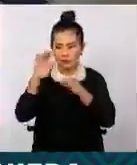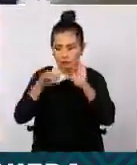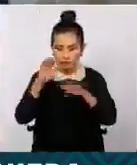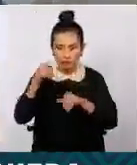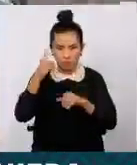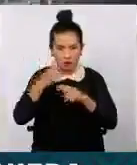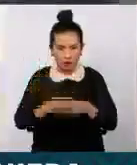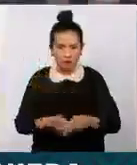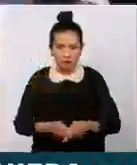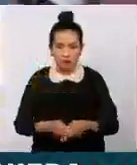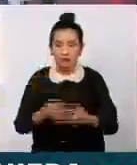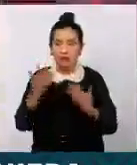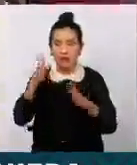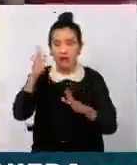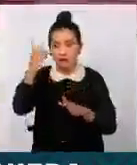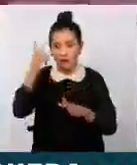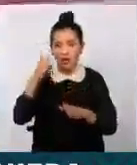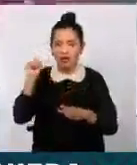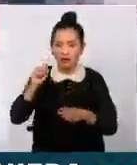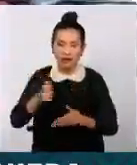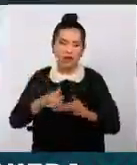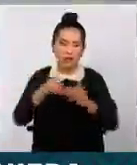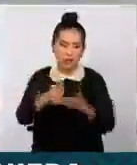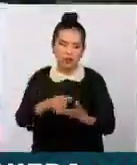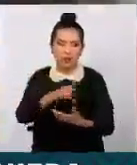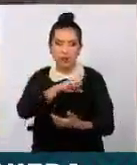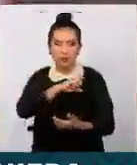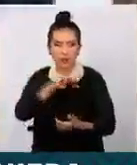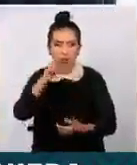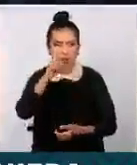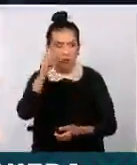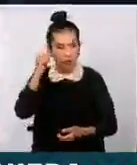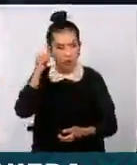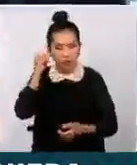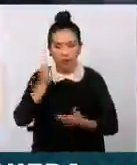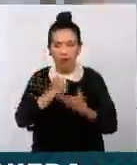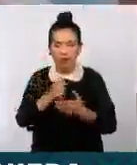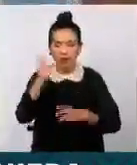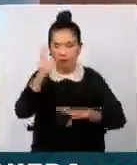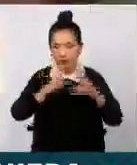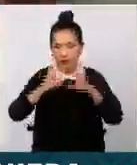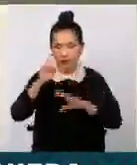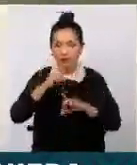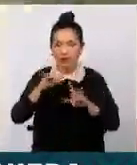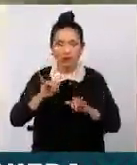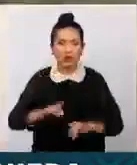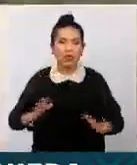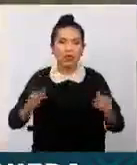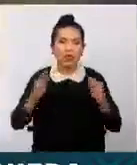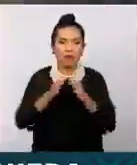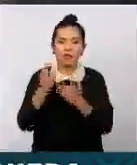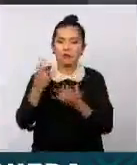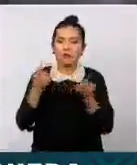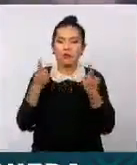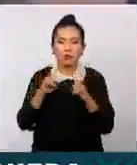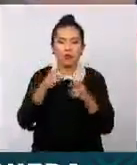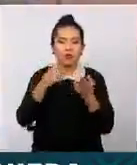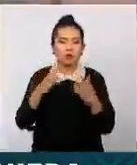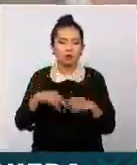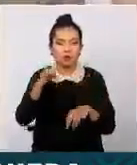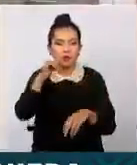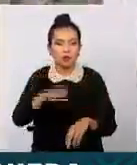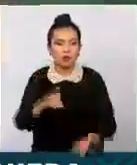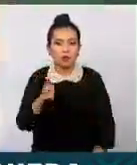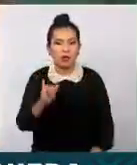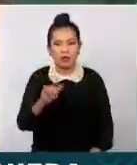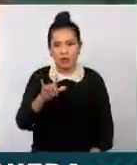menor reciben ayuda por parte del gobierno, de la policía y otras instituciones mientras viven en la ciudad de La Paz hasta obtener noticias sobre Dailin. Agradecemos